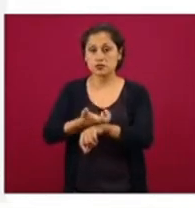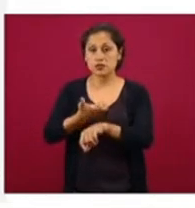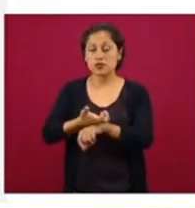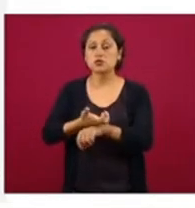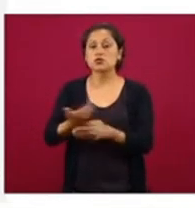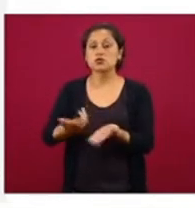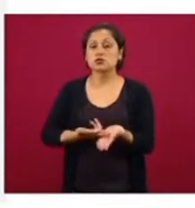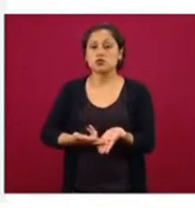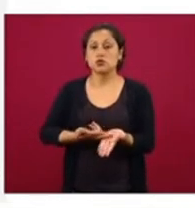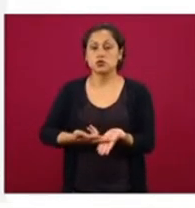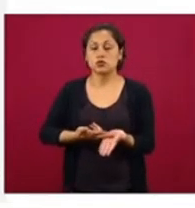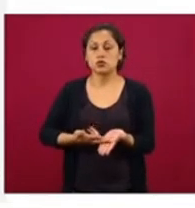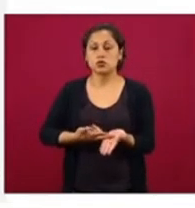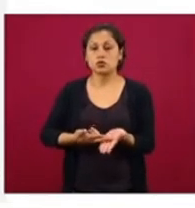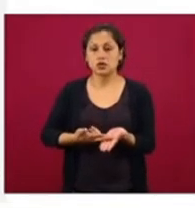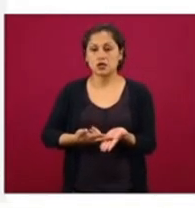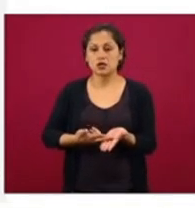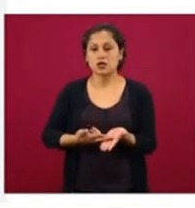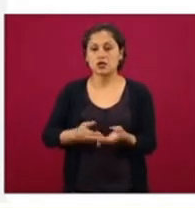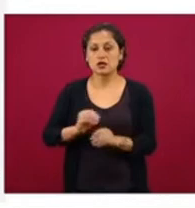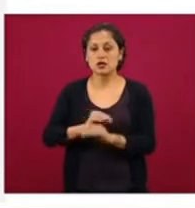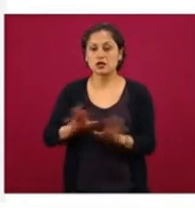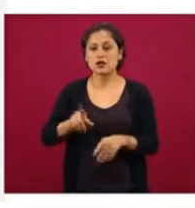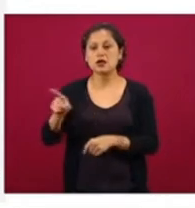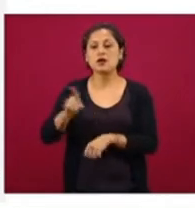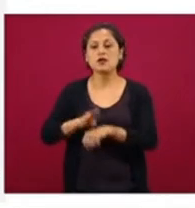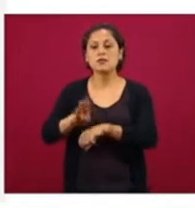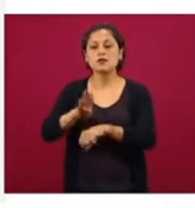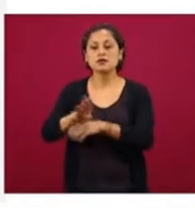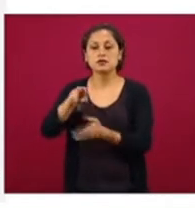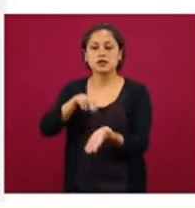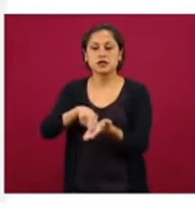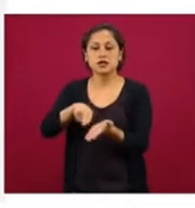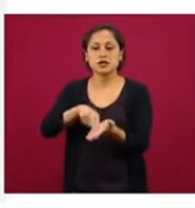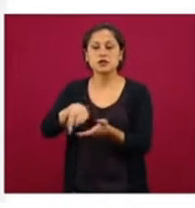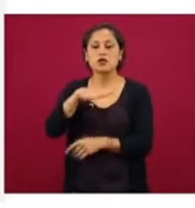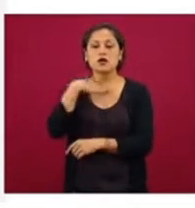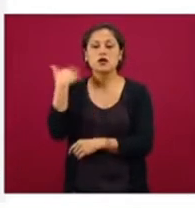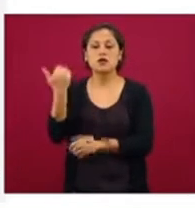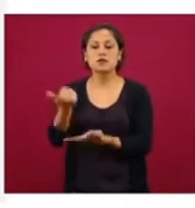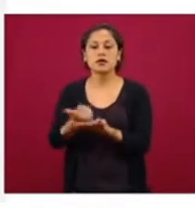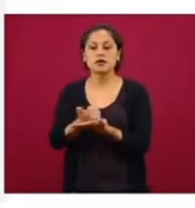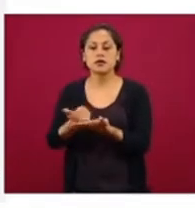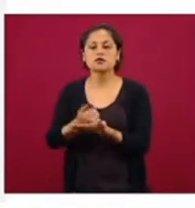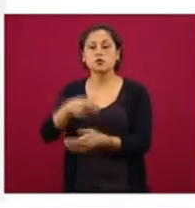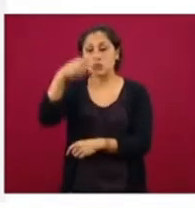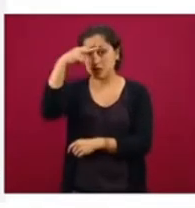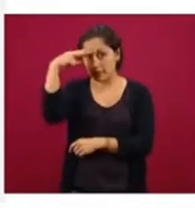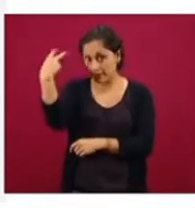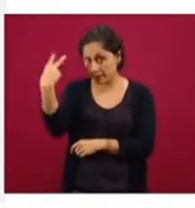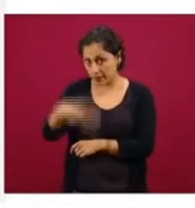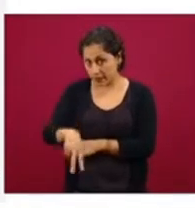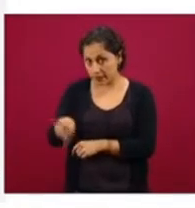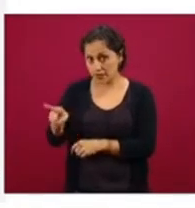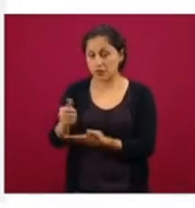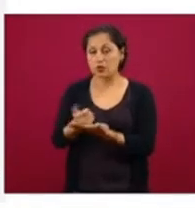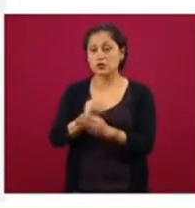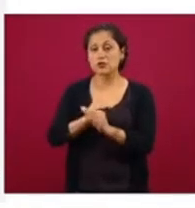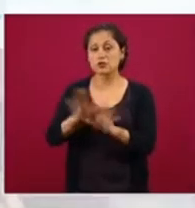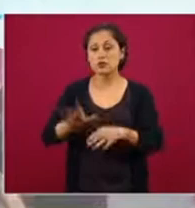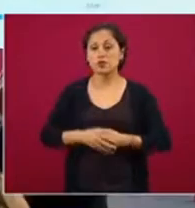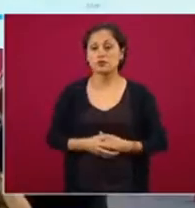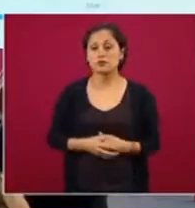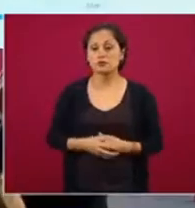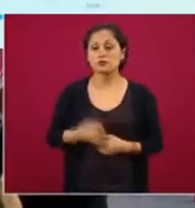color rosa, Brasil en color negro, Alemania en color azul, México. Es el número